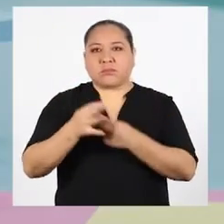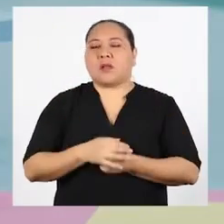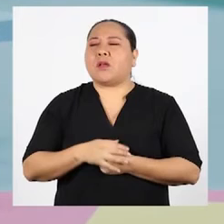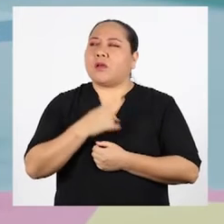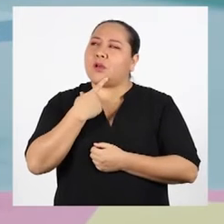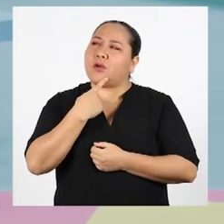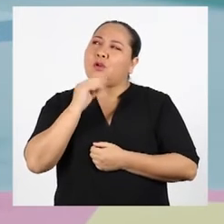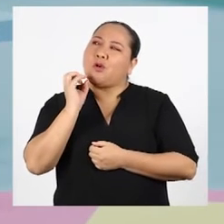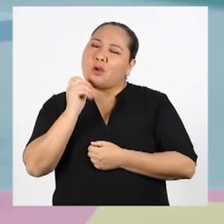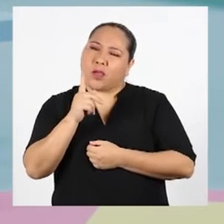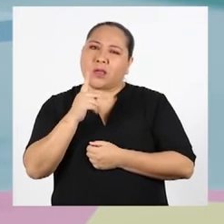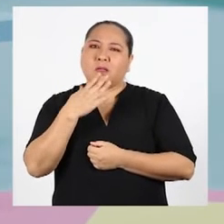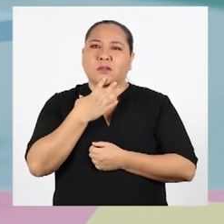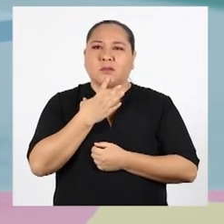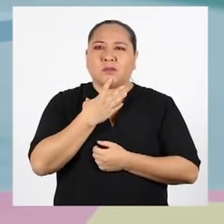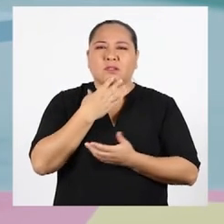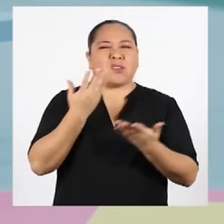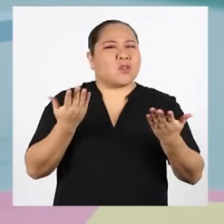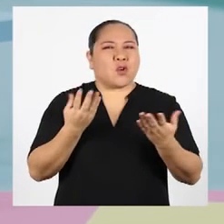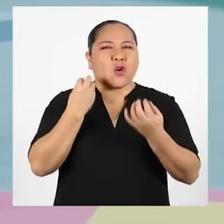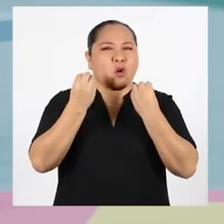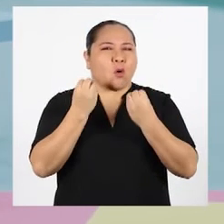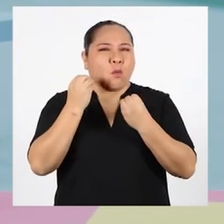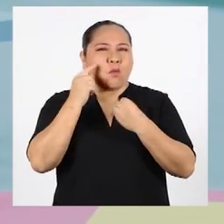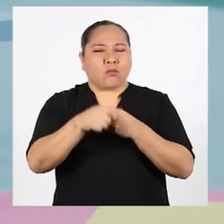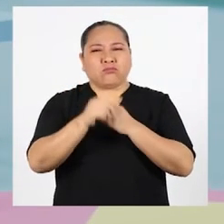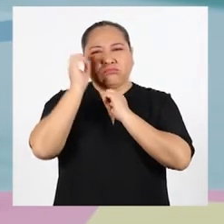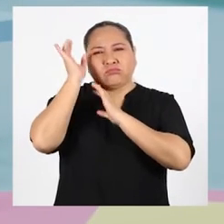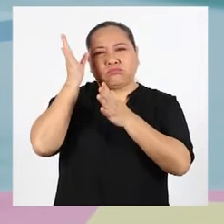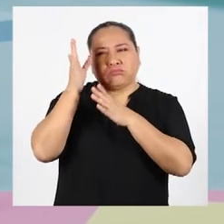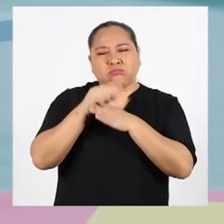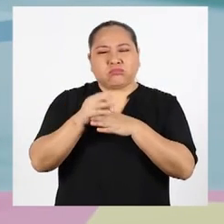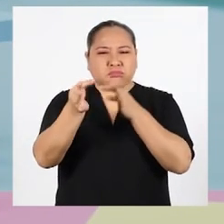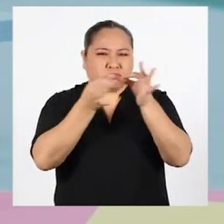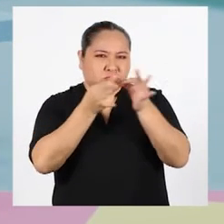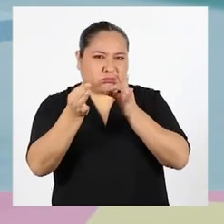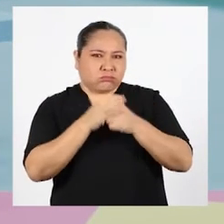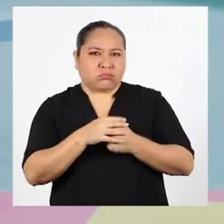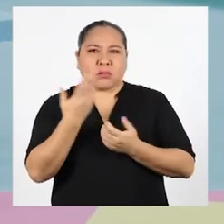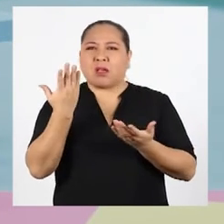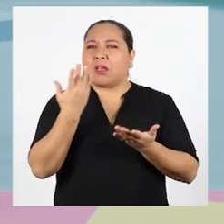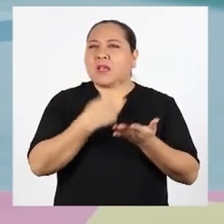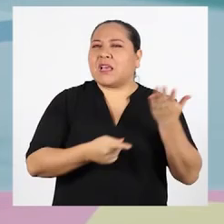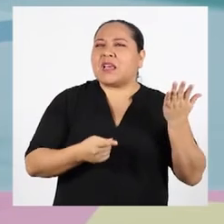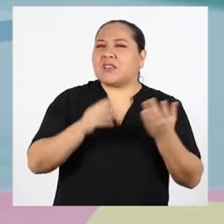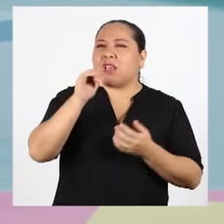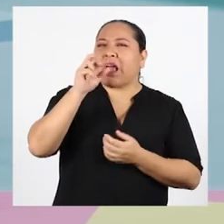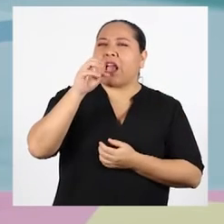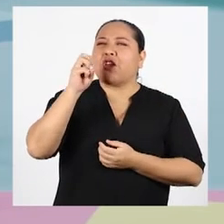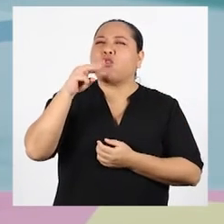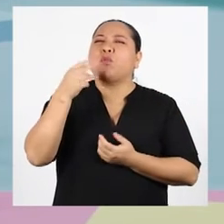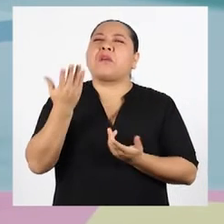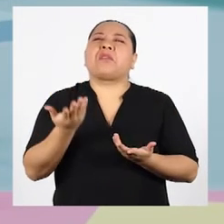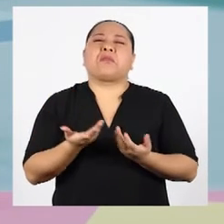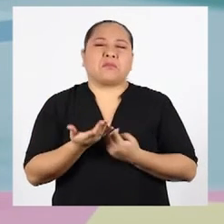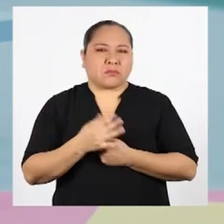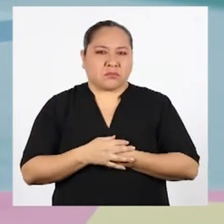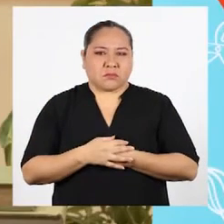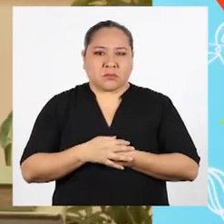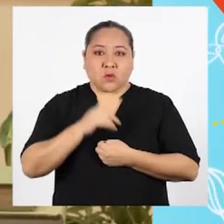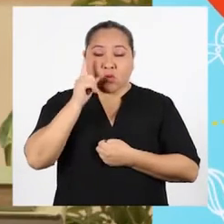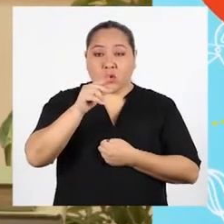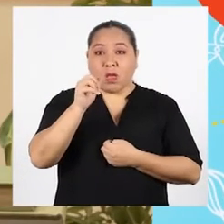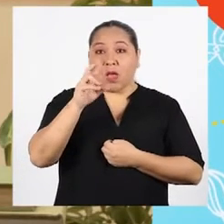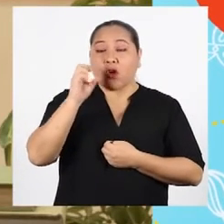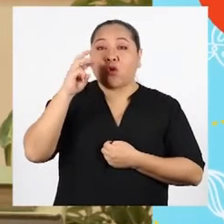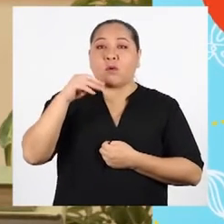argumentadas. Ya, entonces, ¿cómo es eso del discurso argumentativo? ¿Qué son argumentos antes que todo?